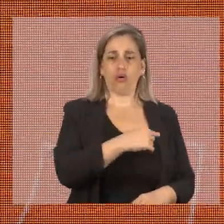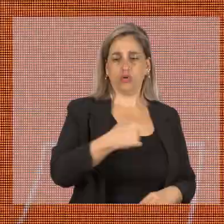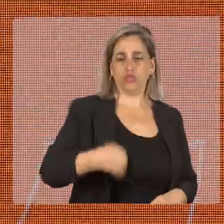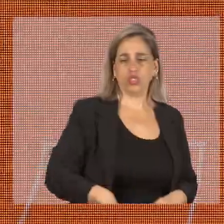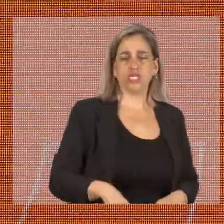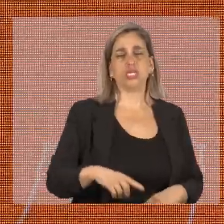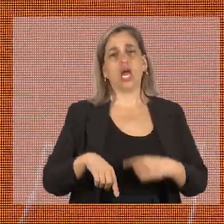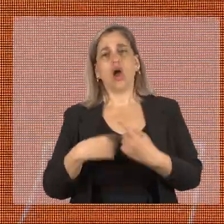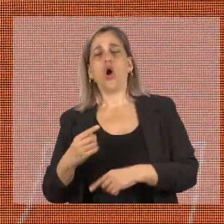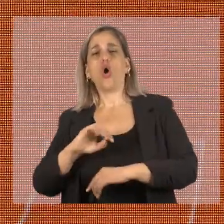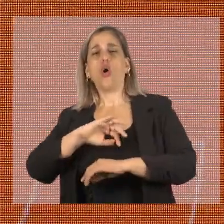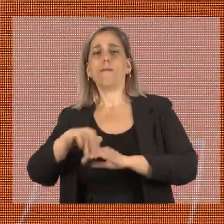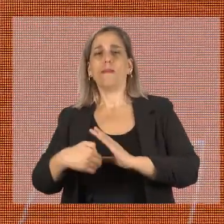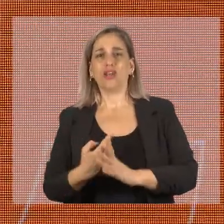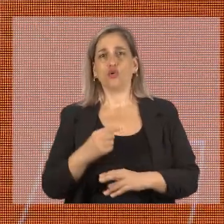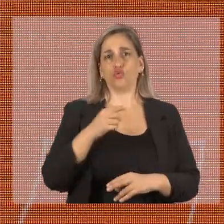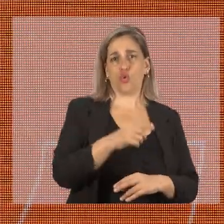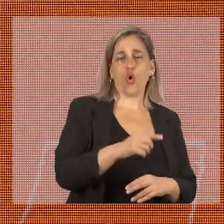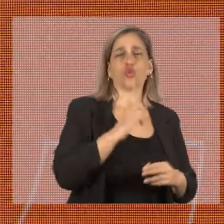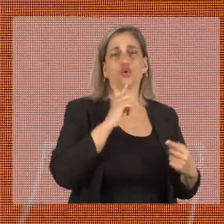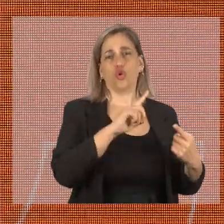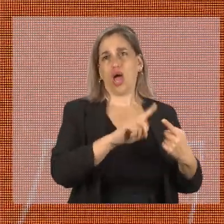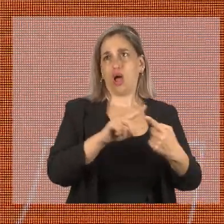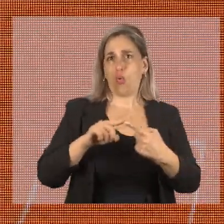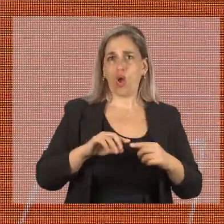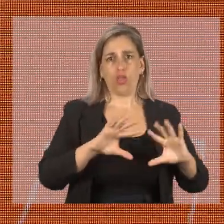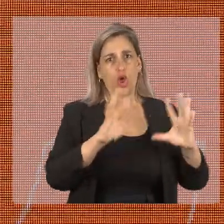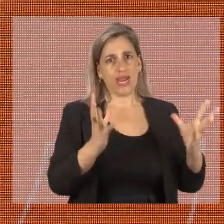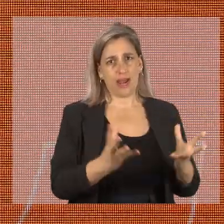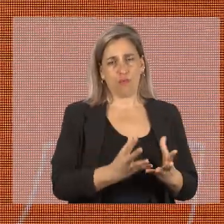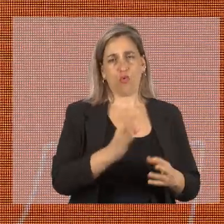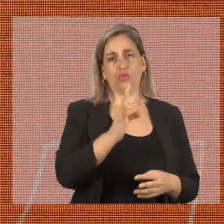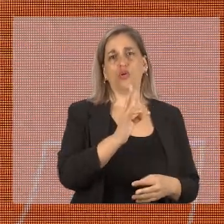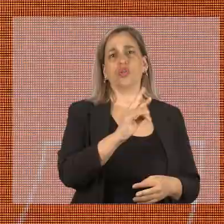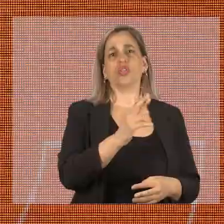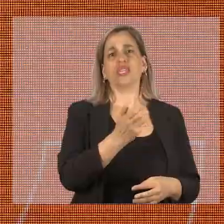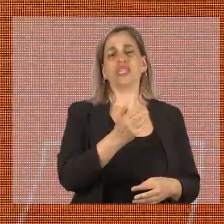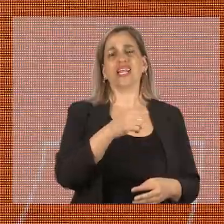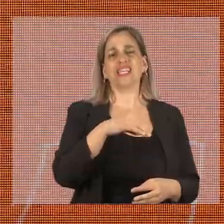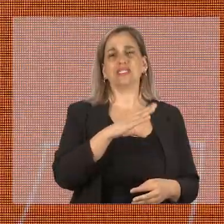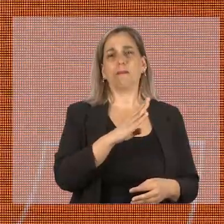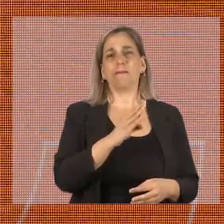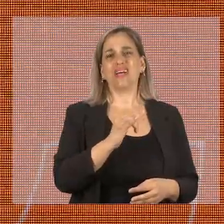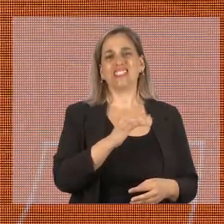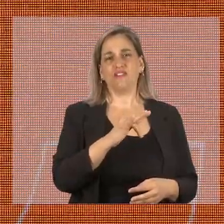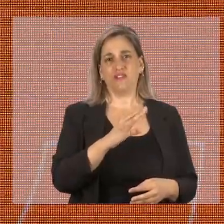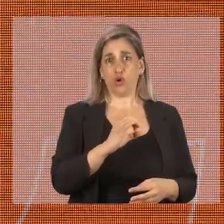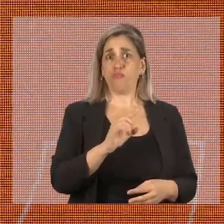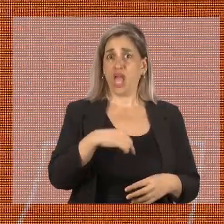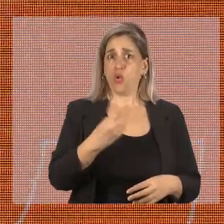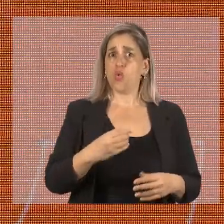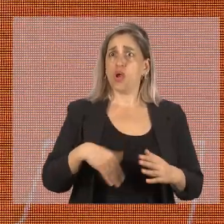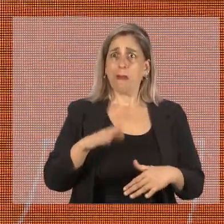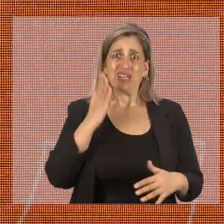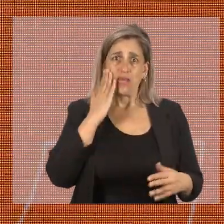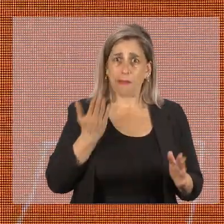el Mercosur y el Transpacífico, o el Mercosur y quien sea. No quiero ponerme técnico, y seguramente haya bastante que sabe más que yo,